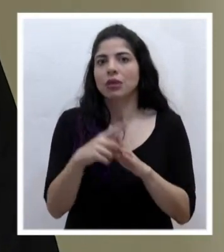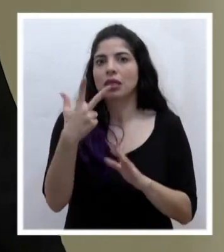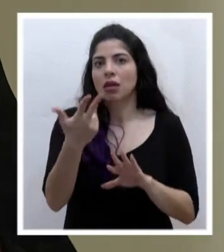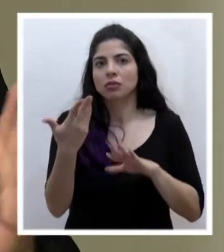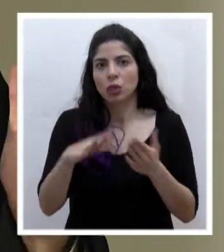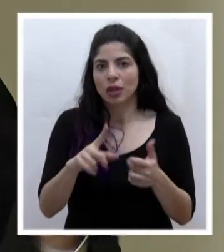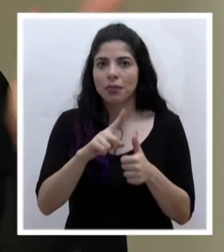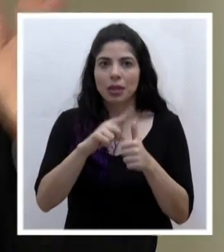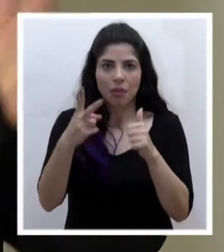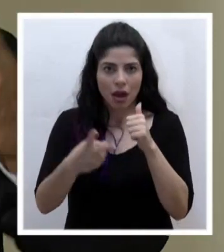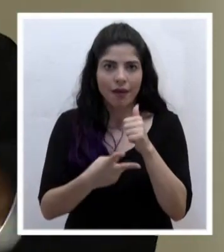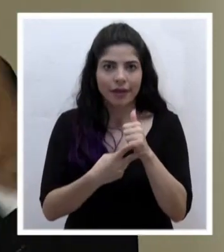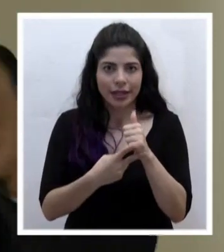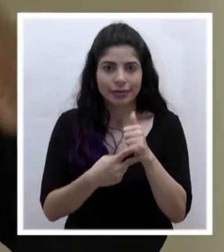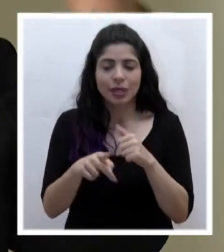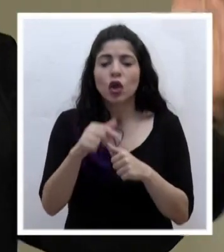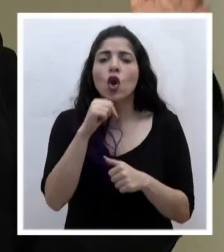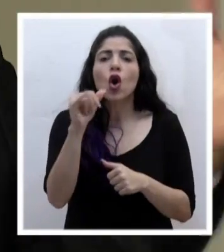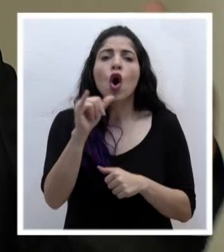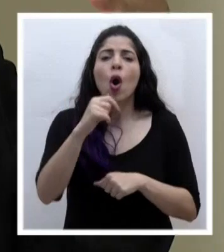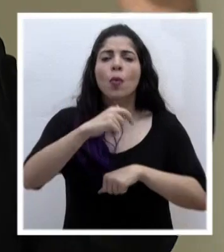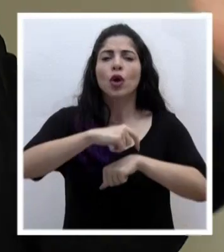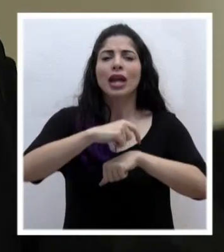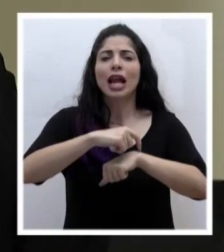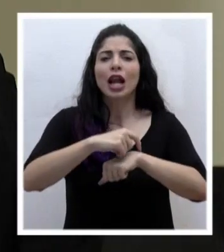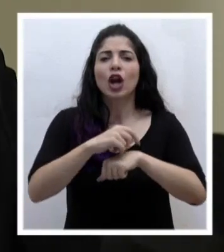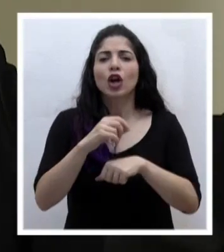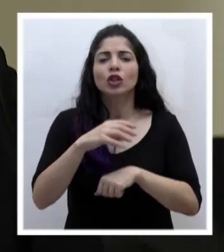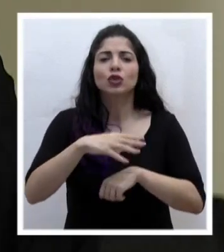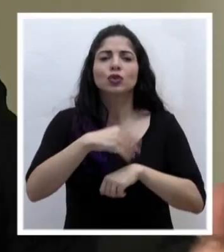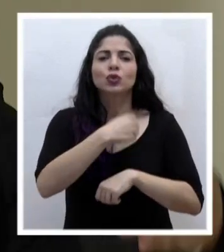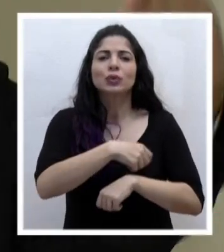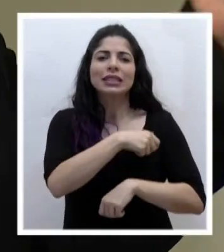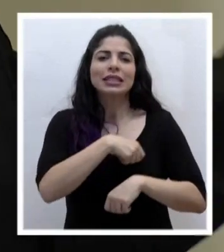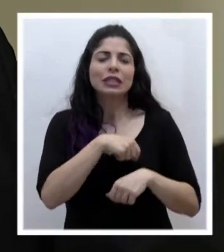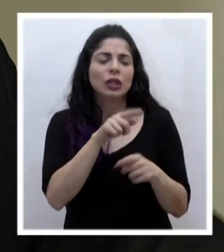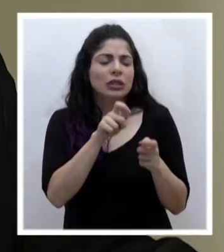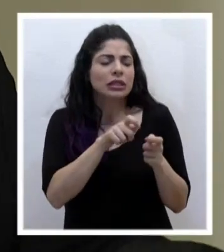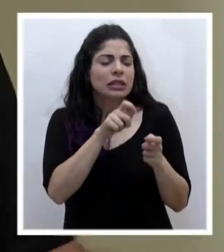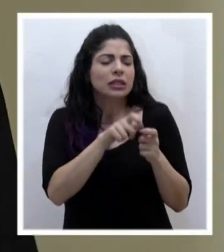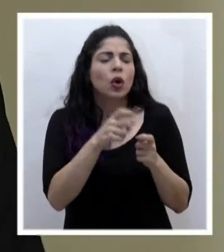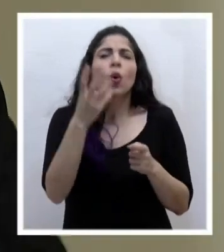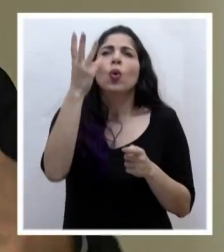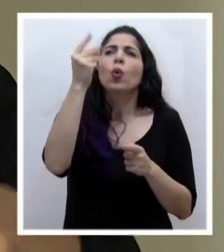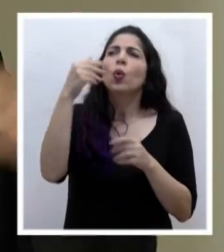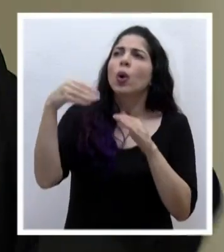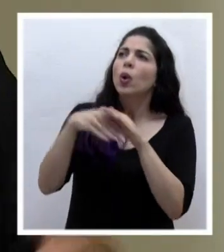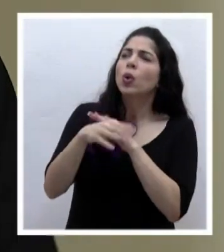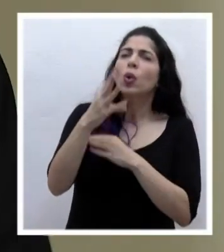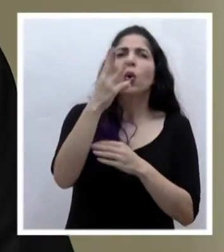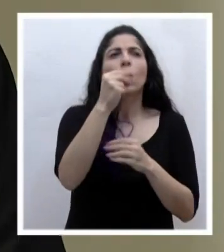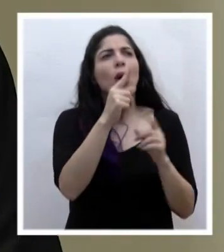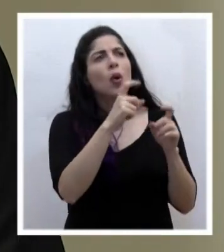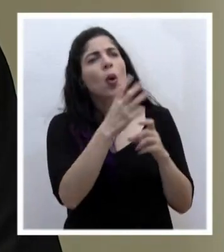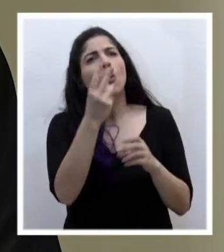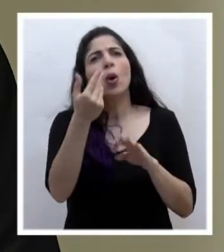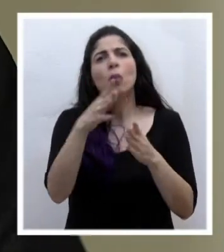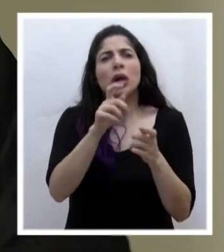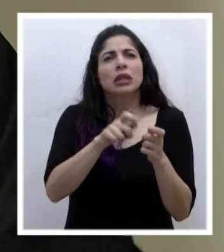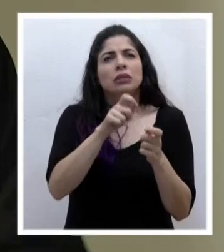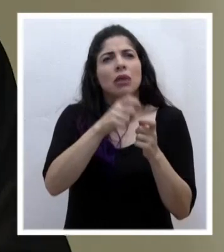fallecimientos. Esto no es como un reloj suizo que determina cuántos pacientes van a ingresar y cuántos se van a complicar o cuántos van a